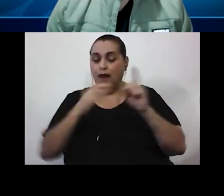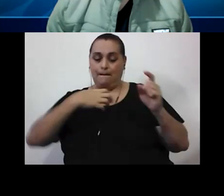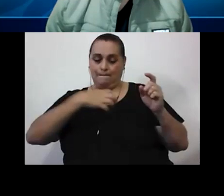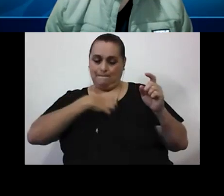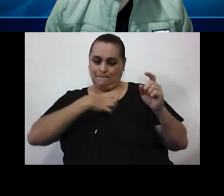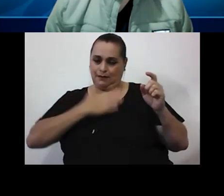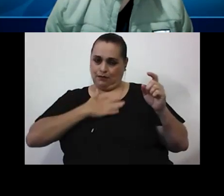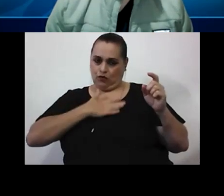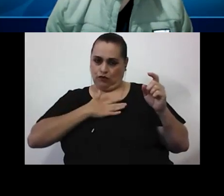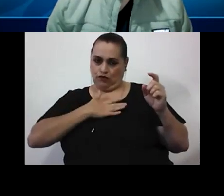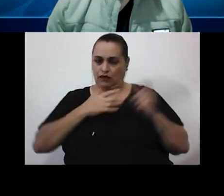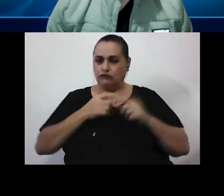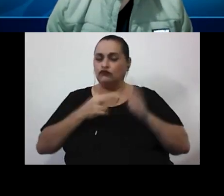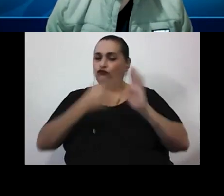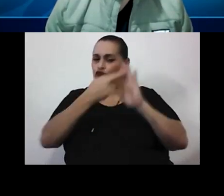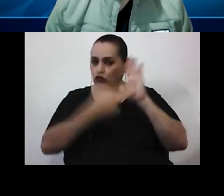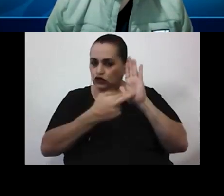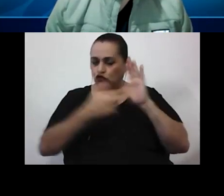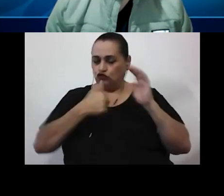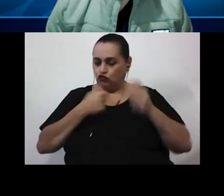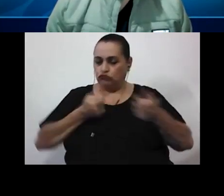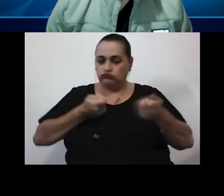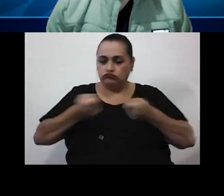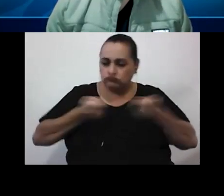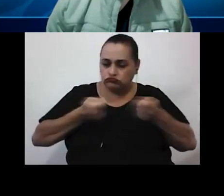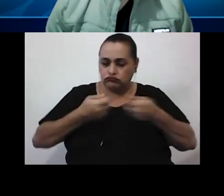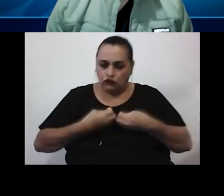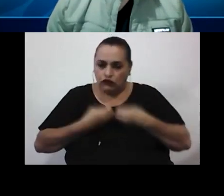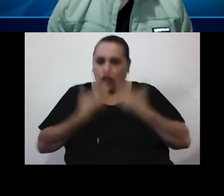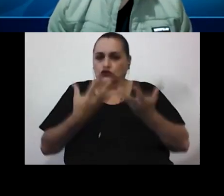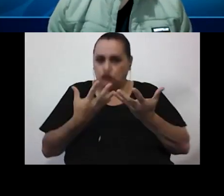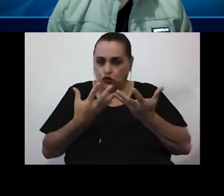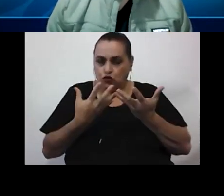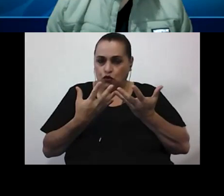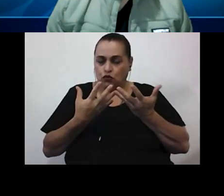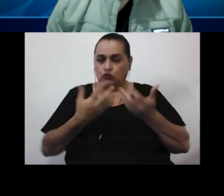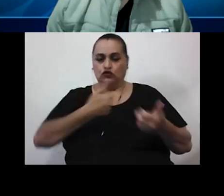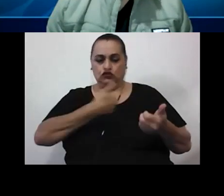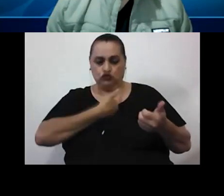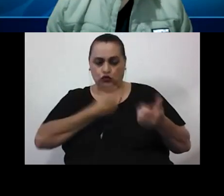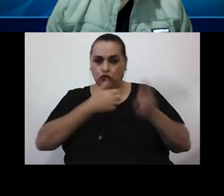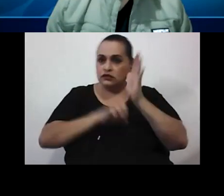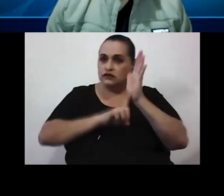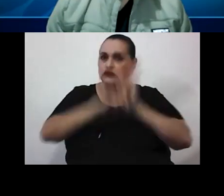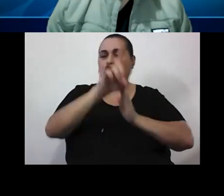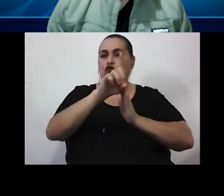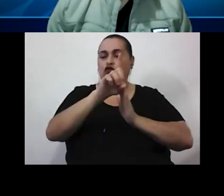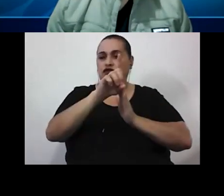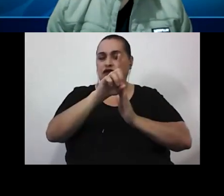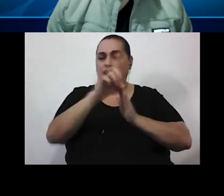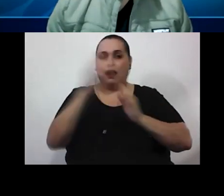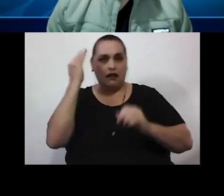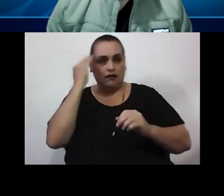regulación, sea regular mi propia reacción, sea desarrollar la capacidad